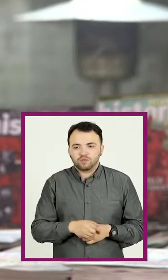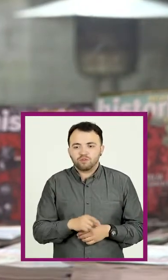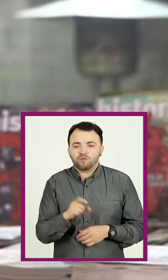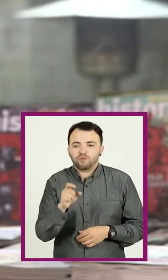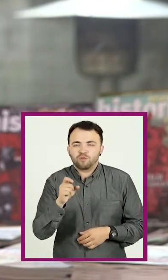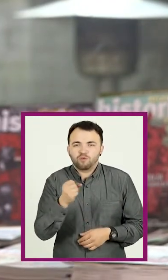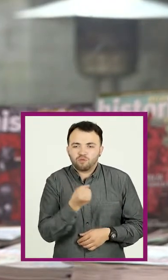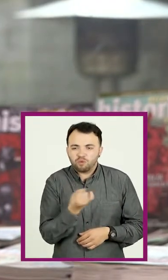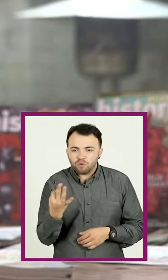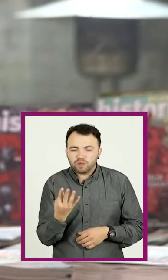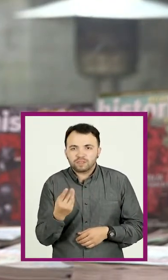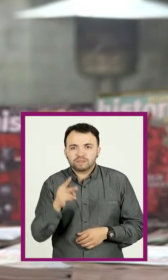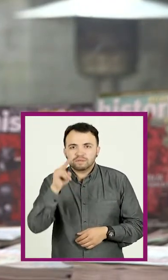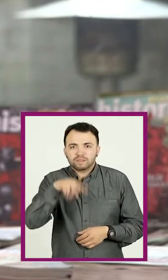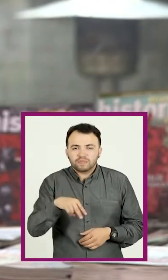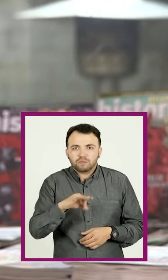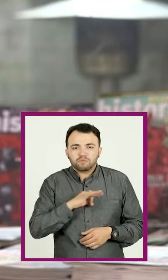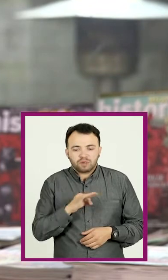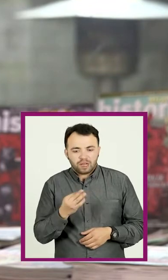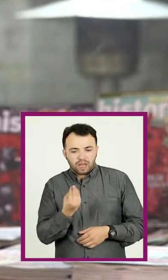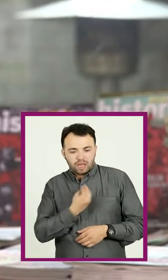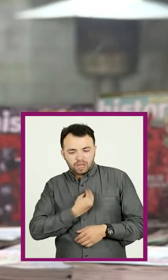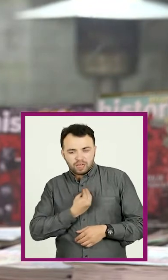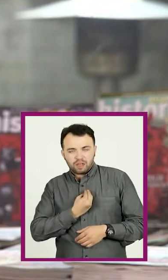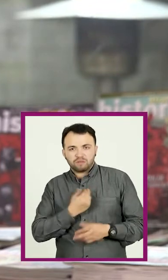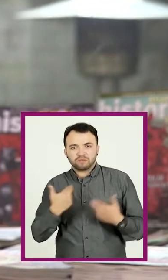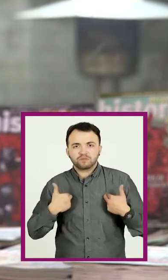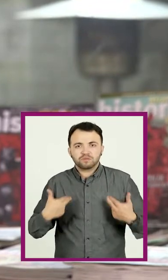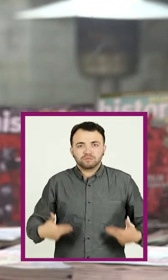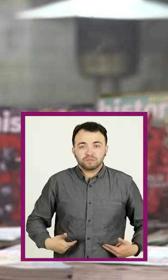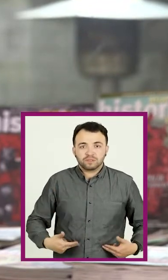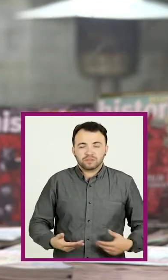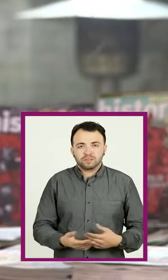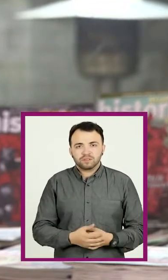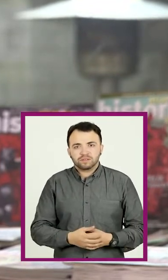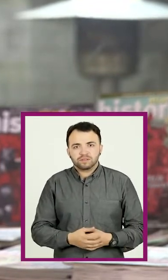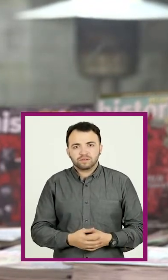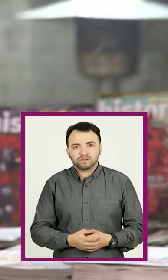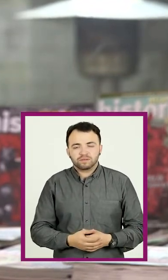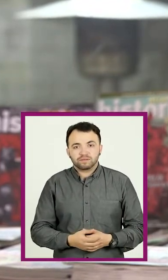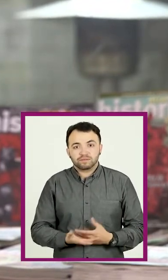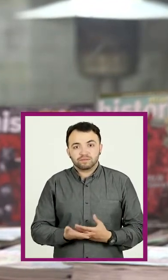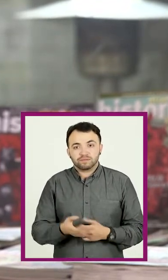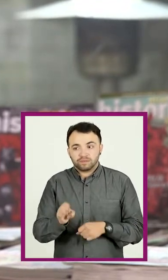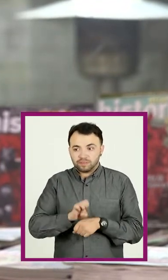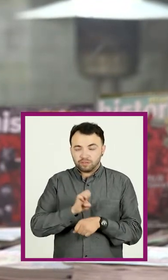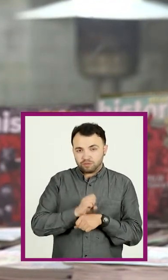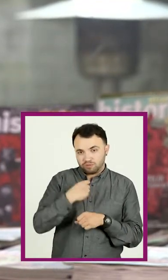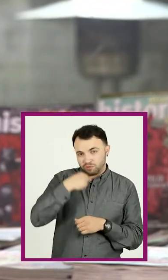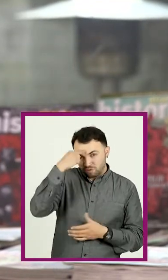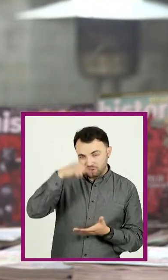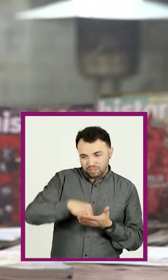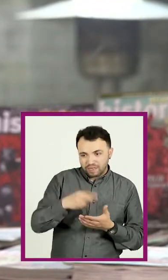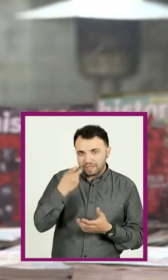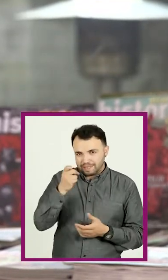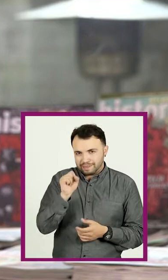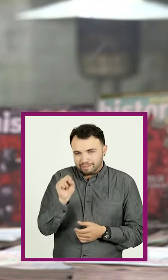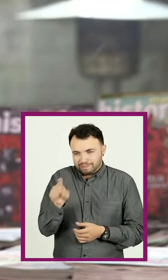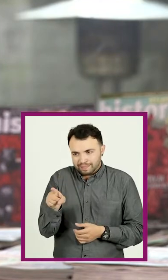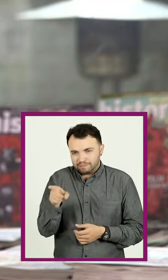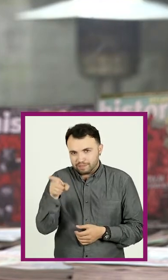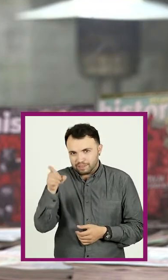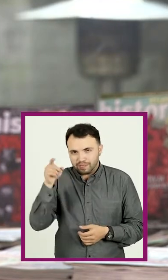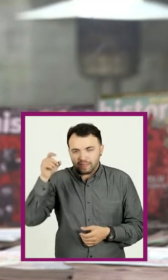que era una parte de más allá del bien y del mal. Y creo que en ese sentido la filosofía